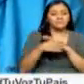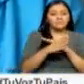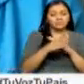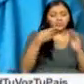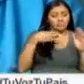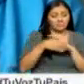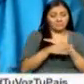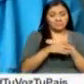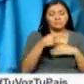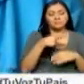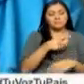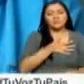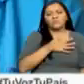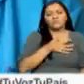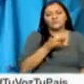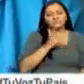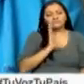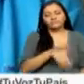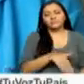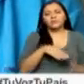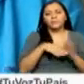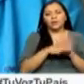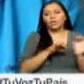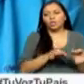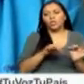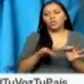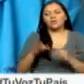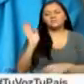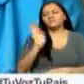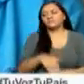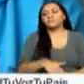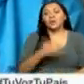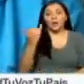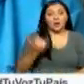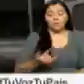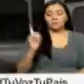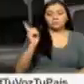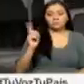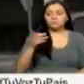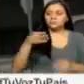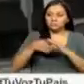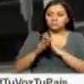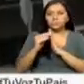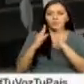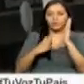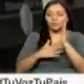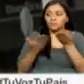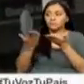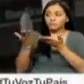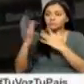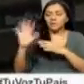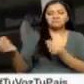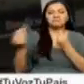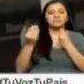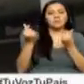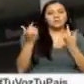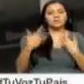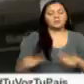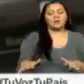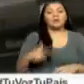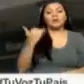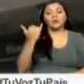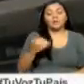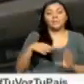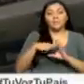había hecho. Pero que sigan con el proyecto, que van a ser bendecidos. Hasta el momento, Ban Ecuador ha desembolsado más de